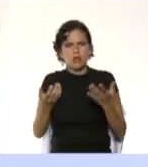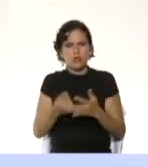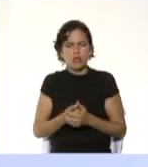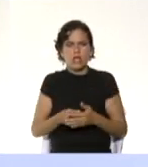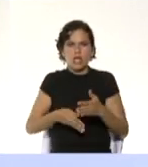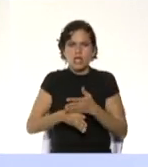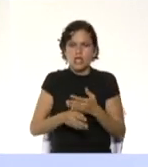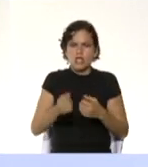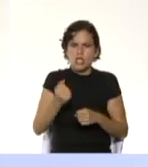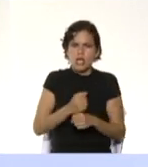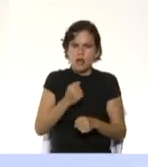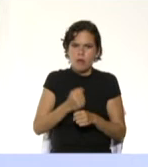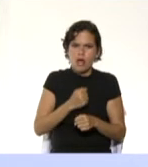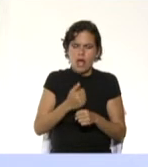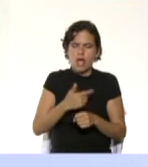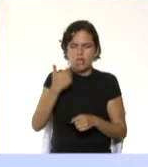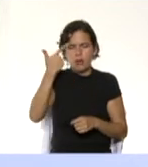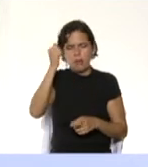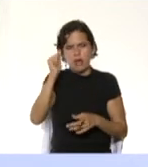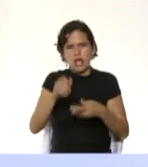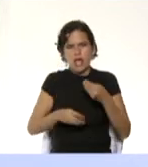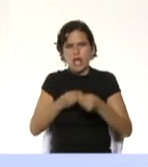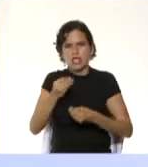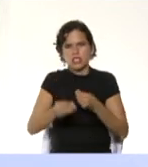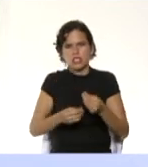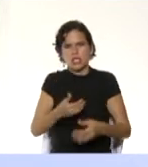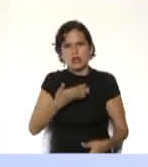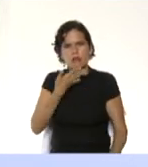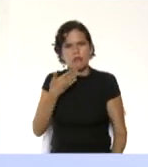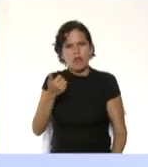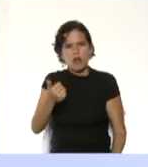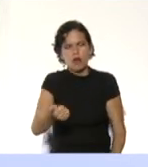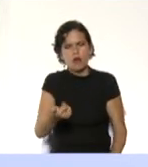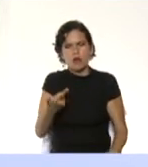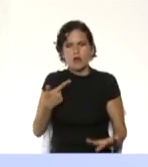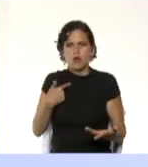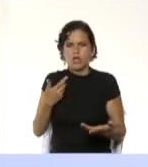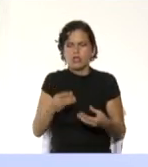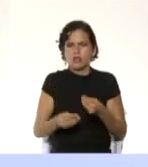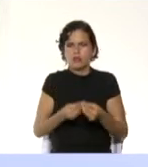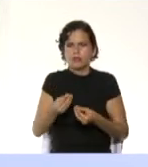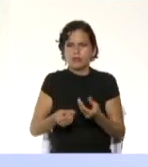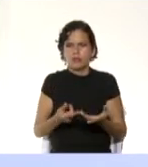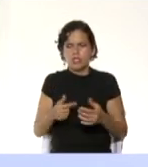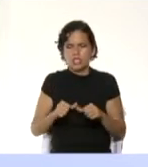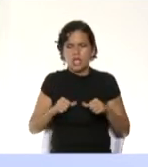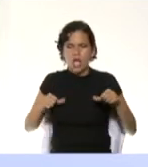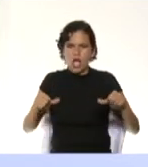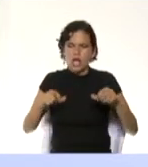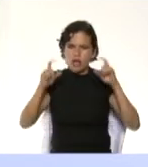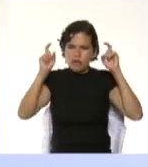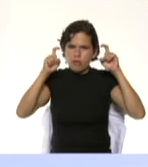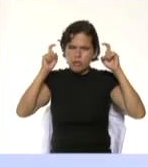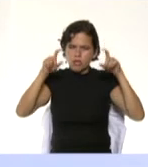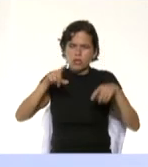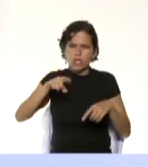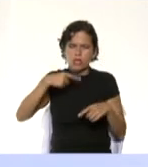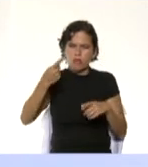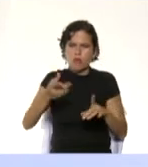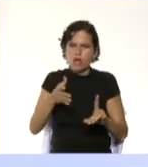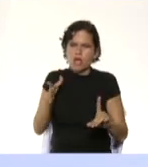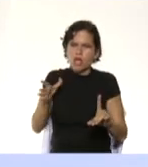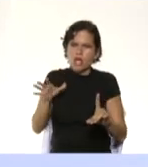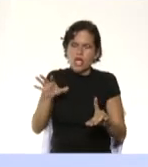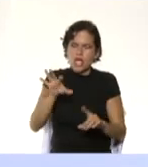formación e ir trabajando para mejorar mis calificaciones en esa área de formación.